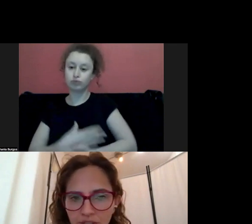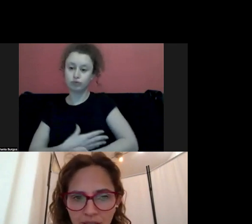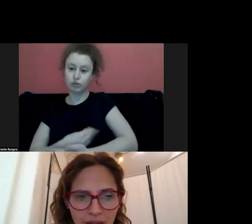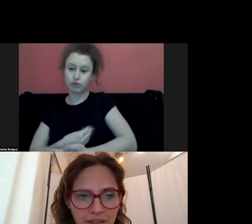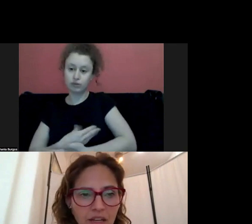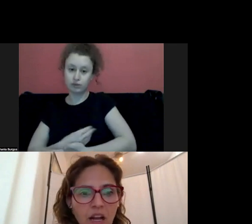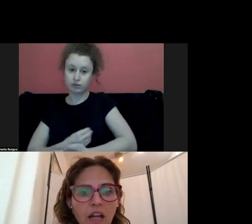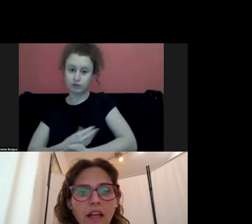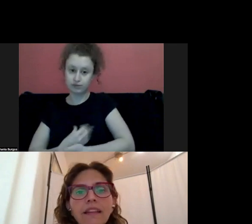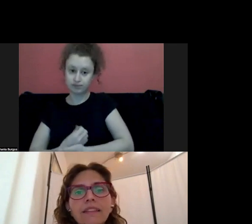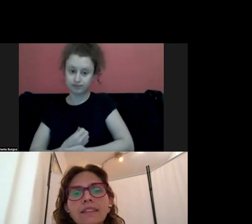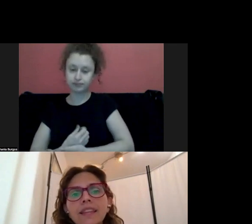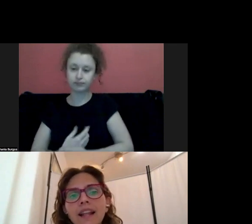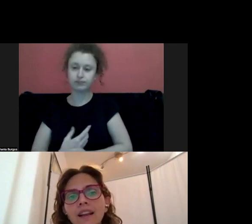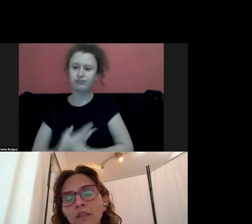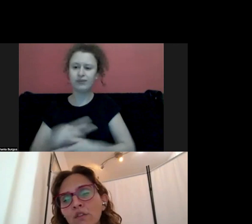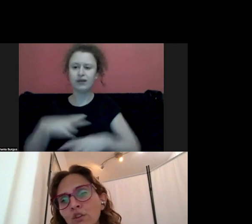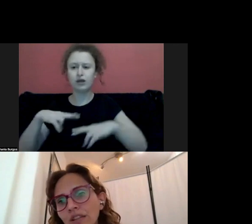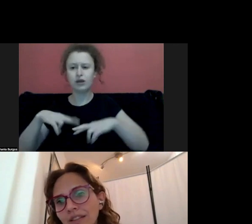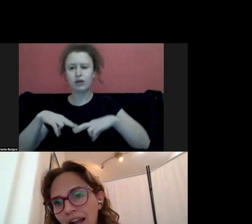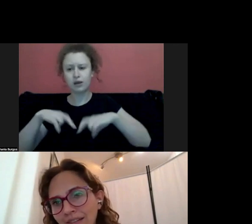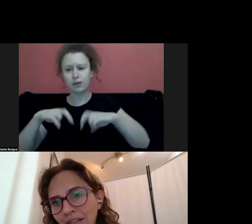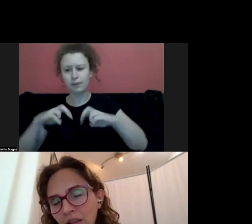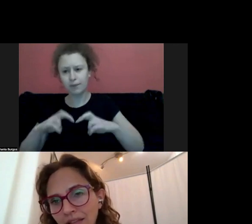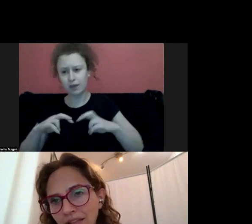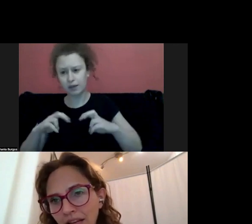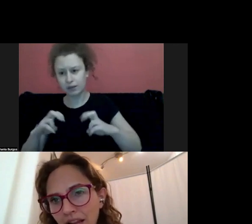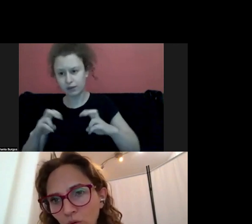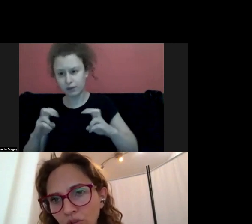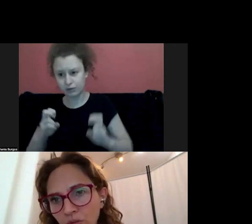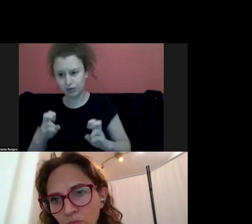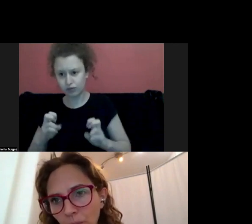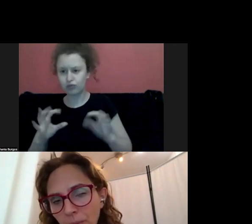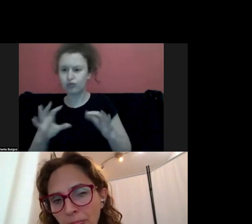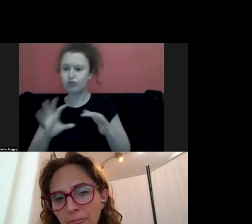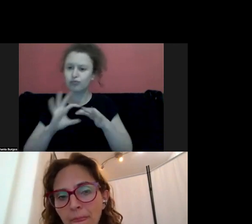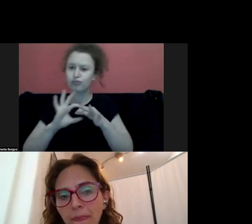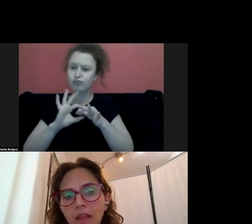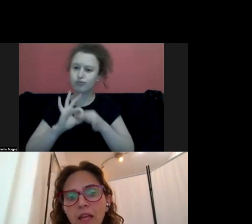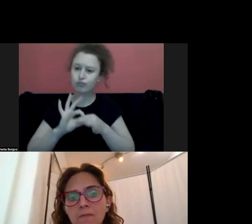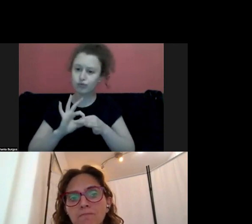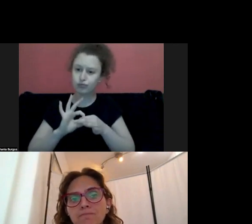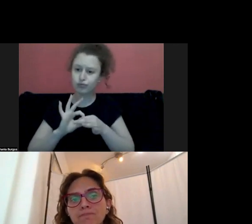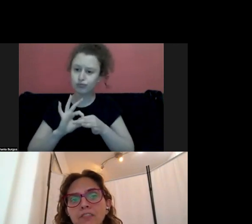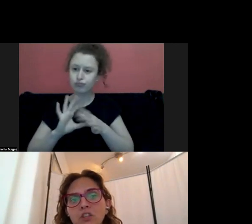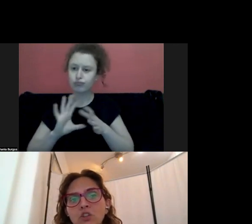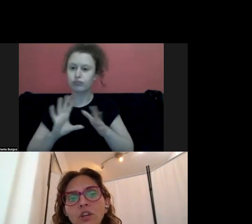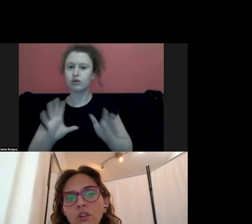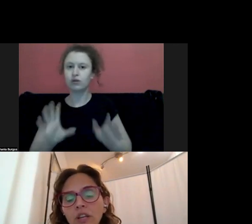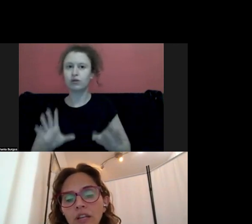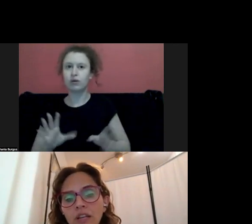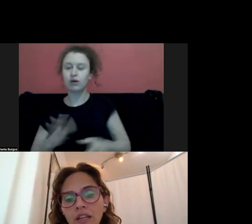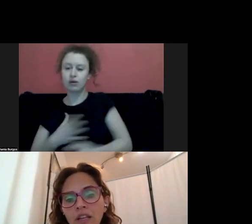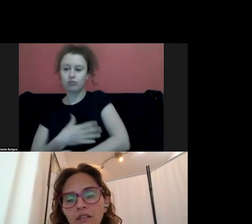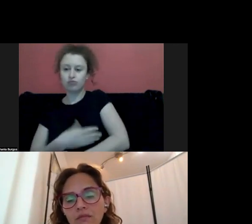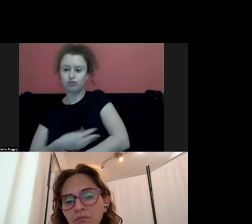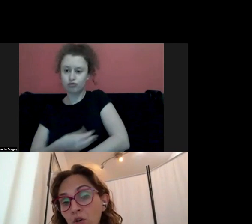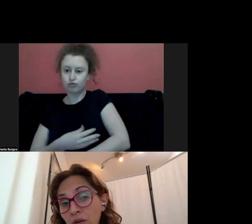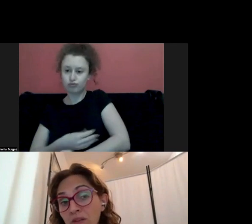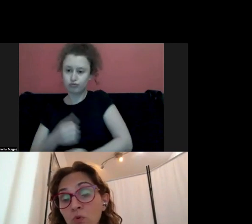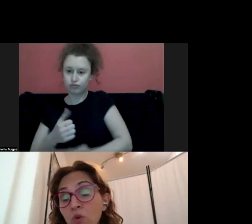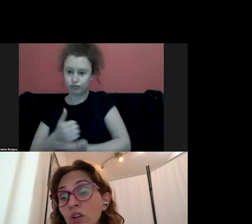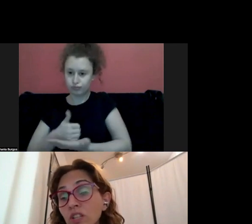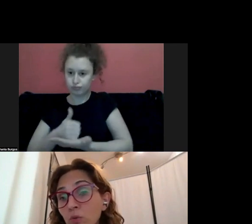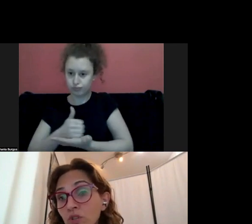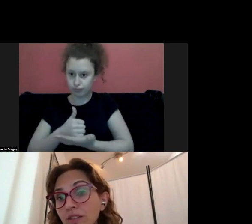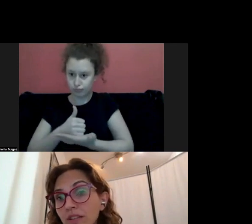revisión sistemática de la relación entre la lactancia materna y el autismo. Yo creo que, bueno,